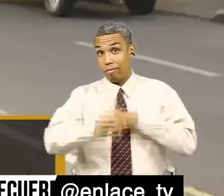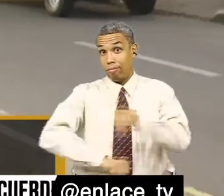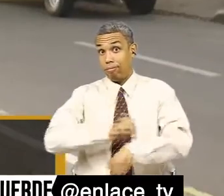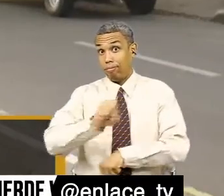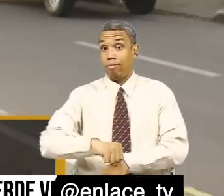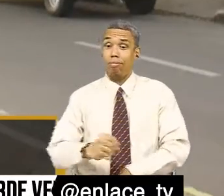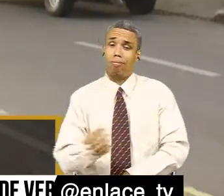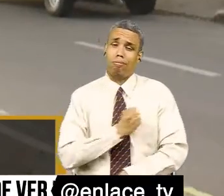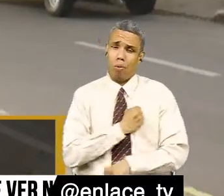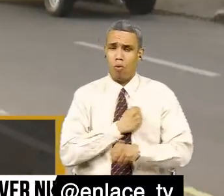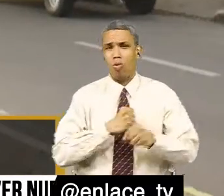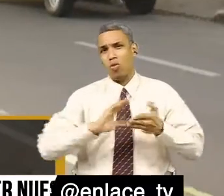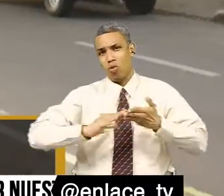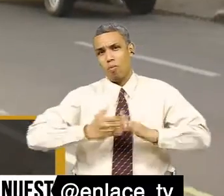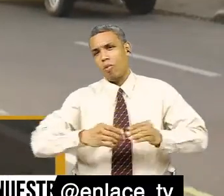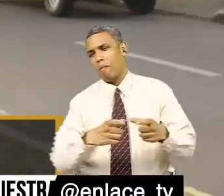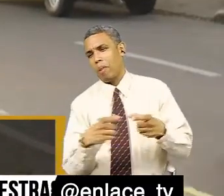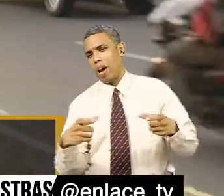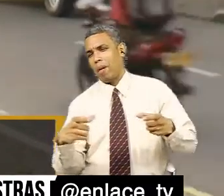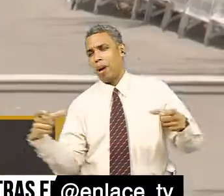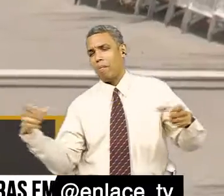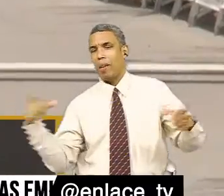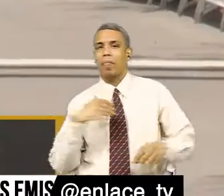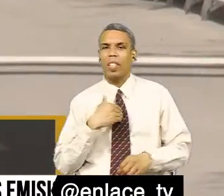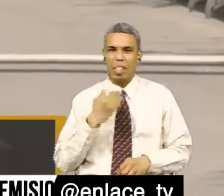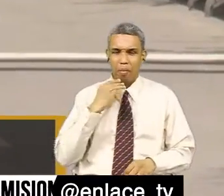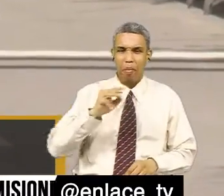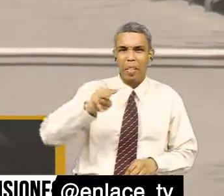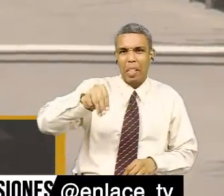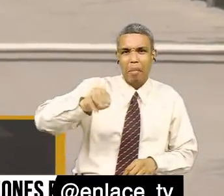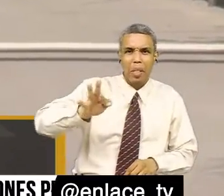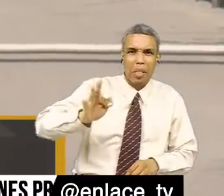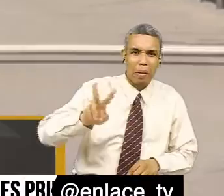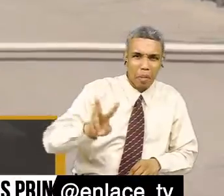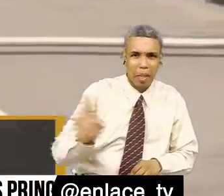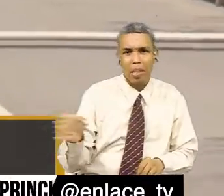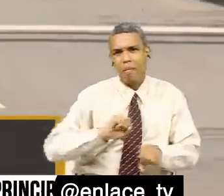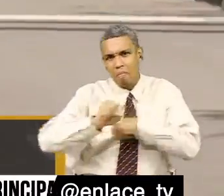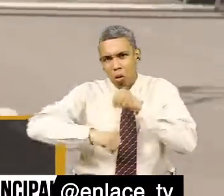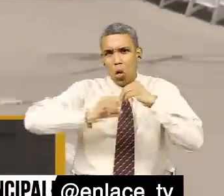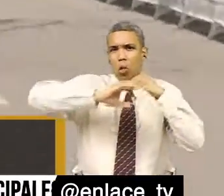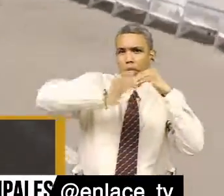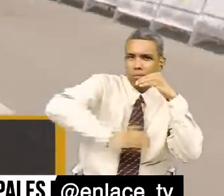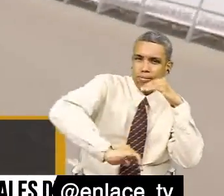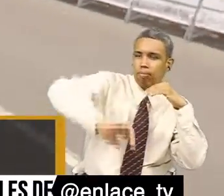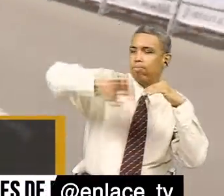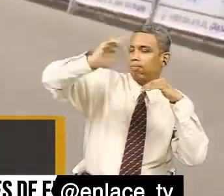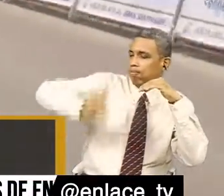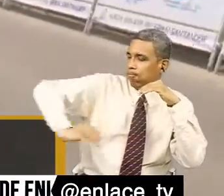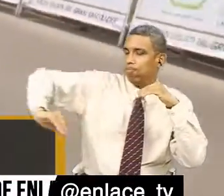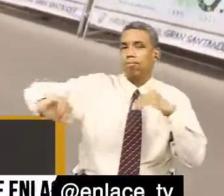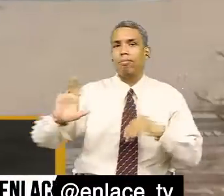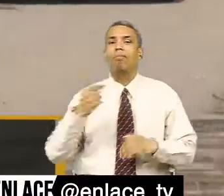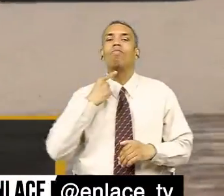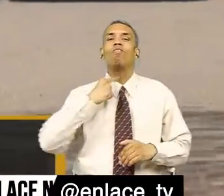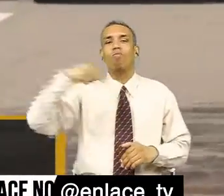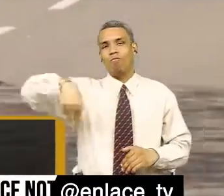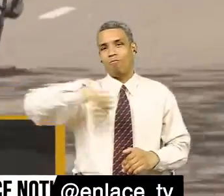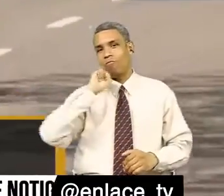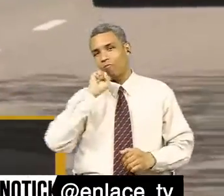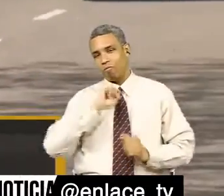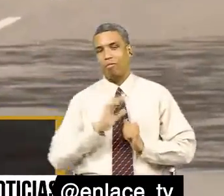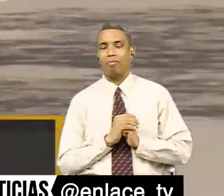así. El MTB, el ciclomontañismo, el bicicross, pues tiene a Barranca Bermeja en una de las mejores posiciones a nivel del